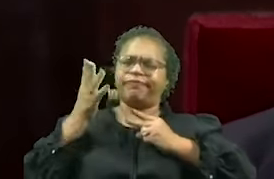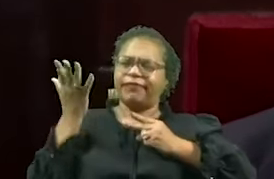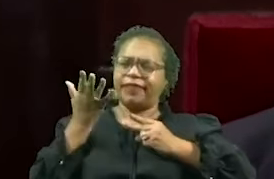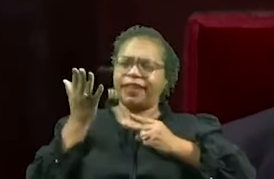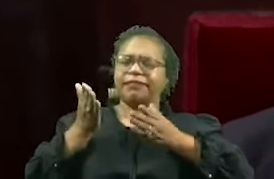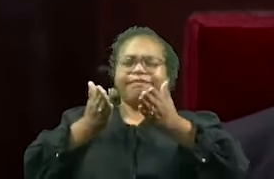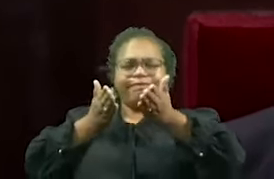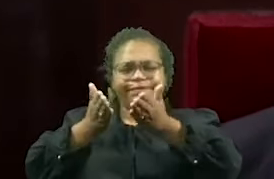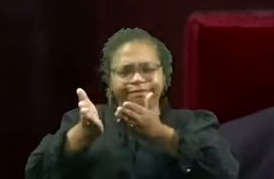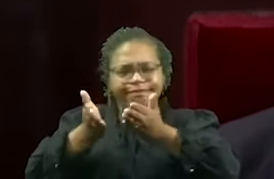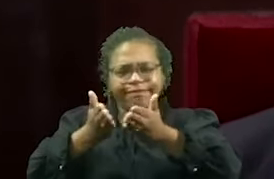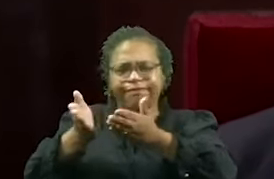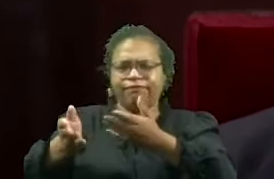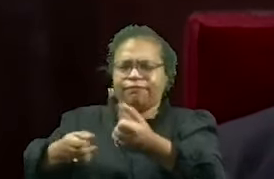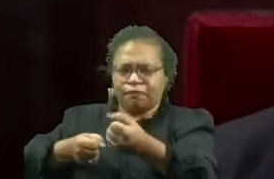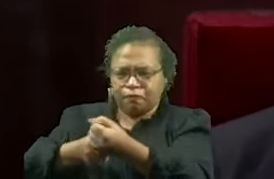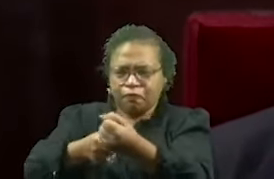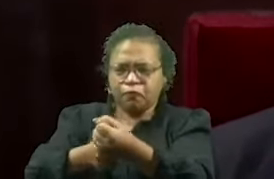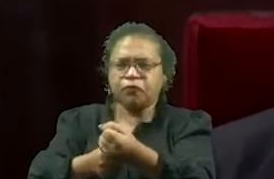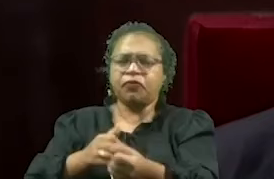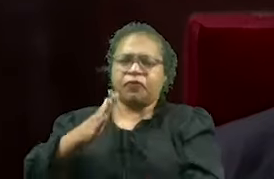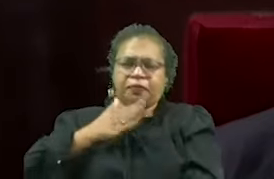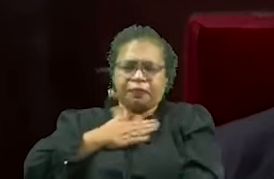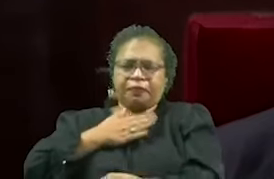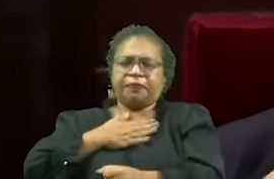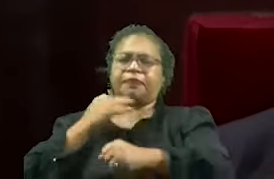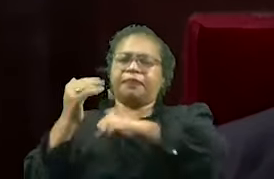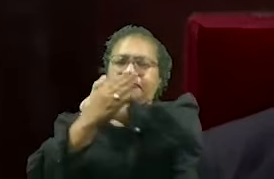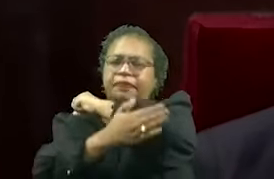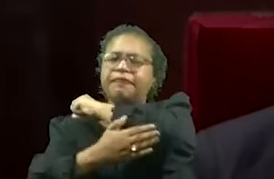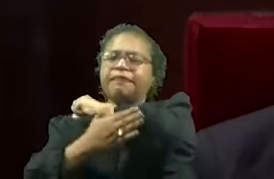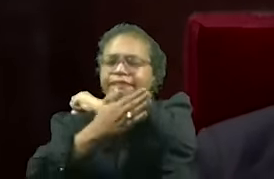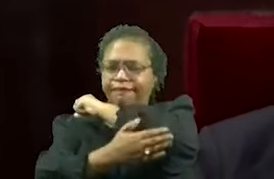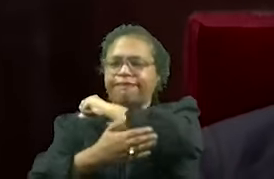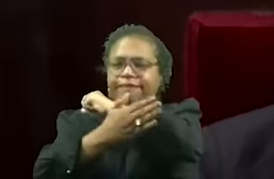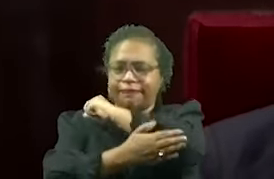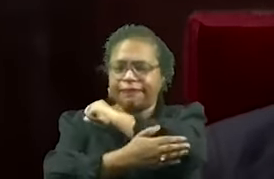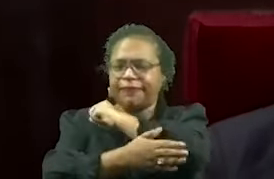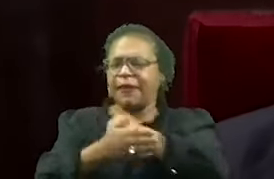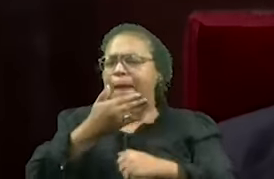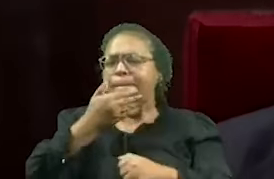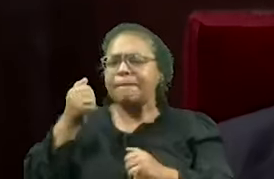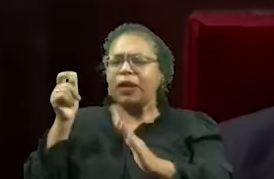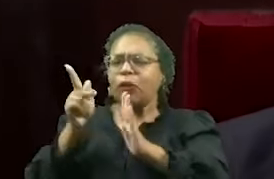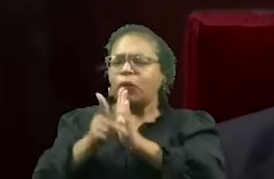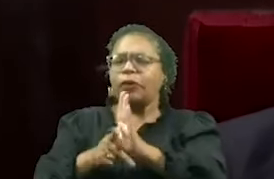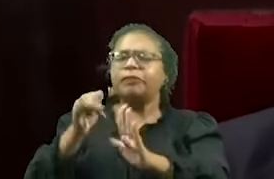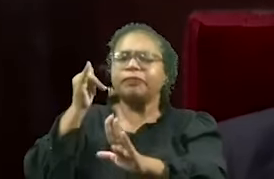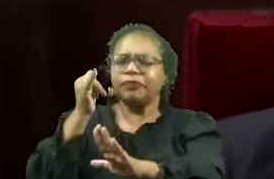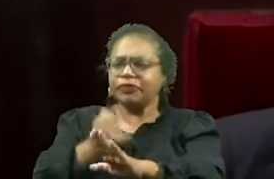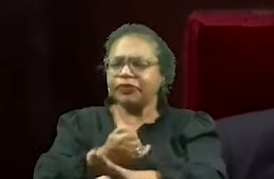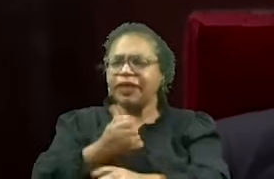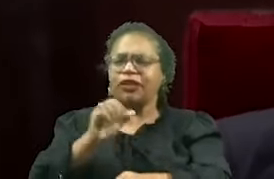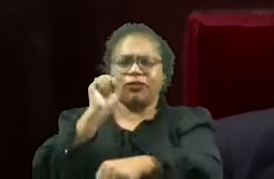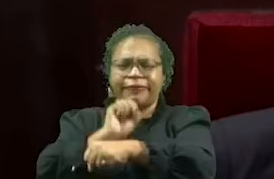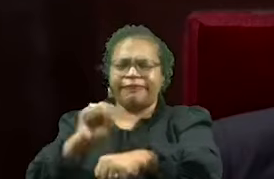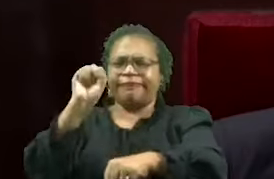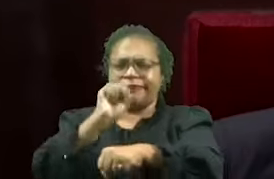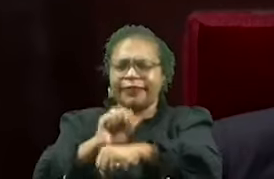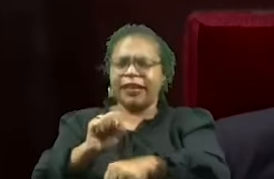que contar con la confianza de Los dominicanos y no hay mejor proyecto que trabajar para transformar y